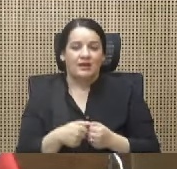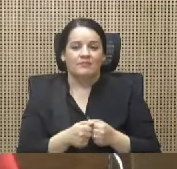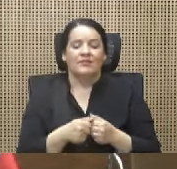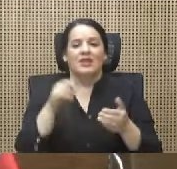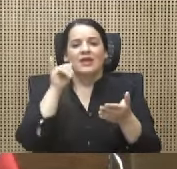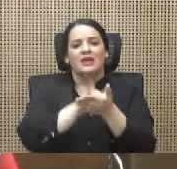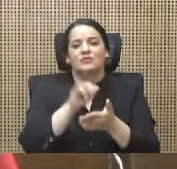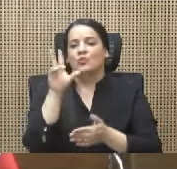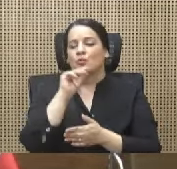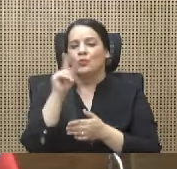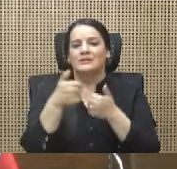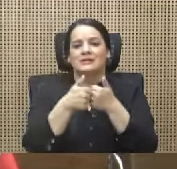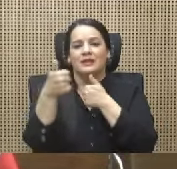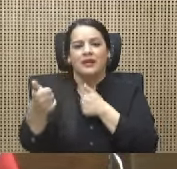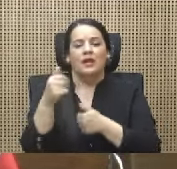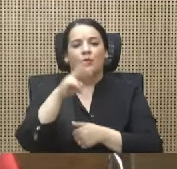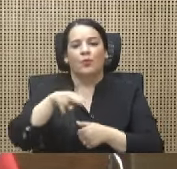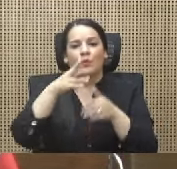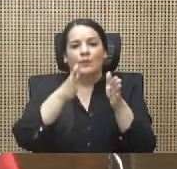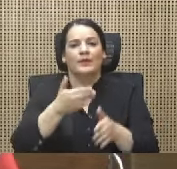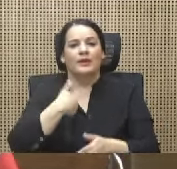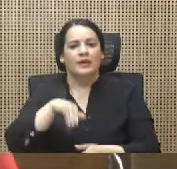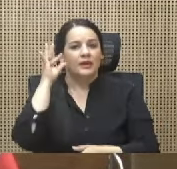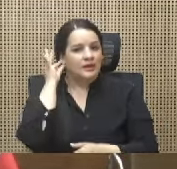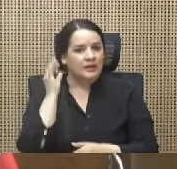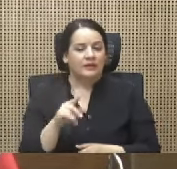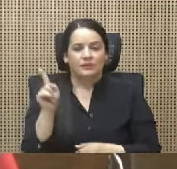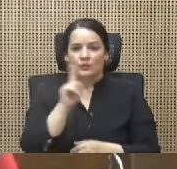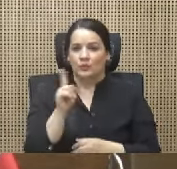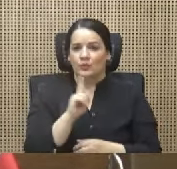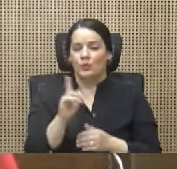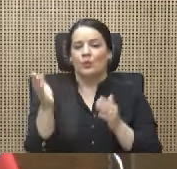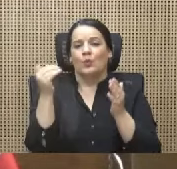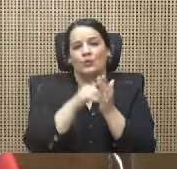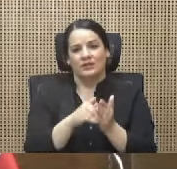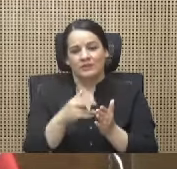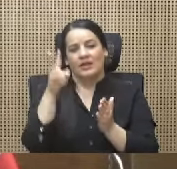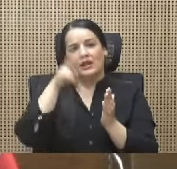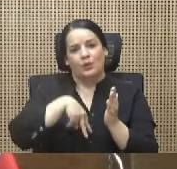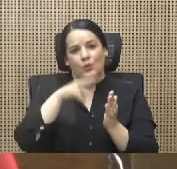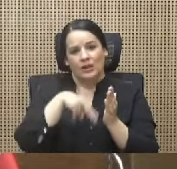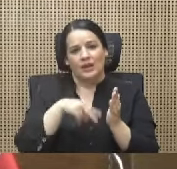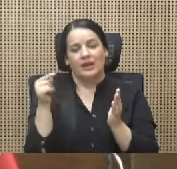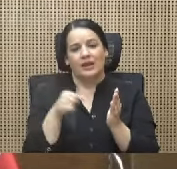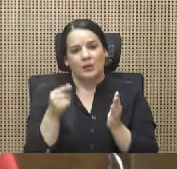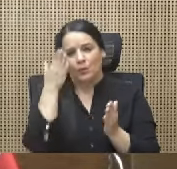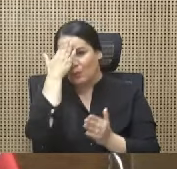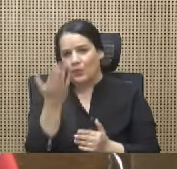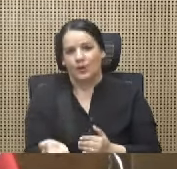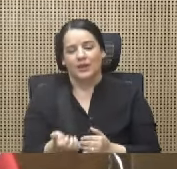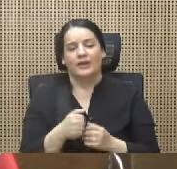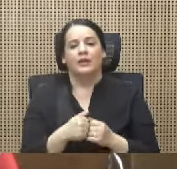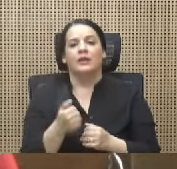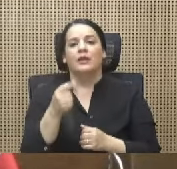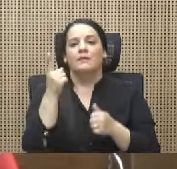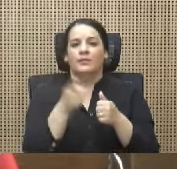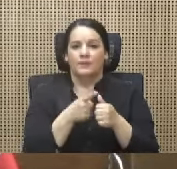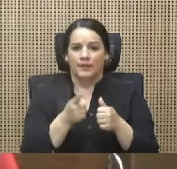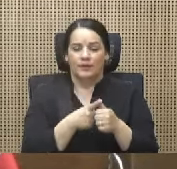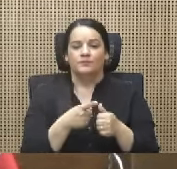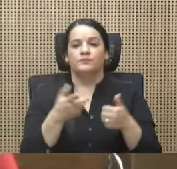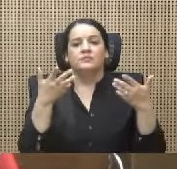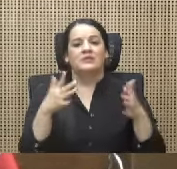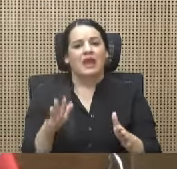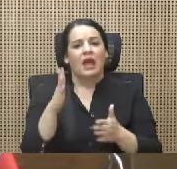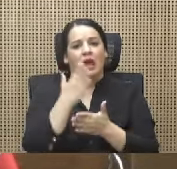Esto no está aislado, compañeros y compañeras, y de nuevo, insisto en leerlo, porque uno, ya es